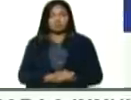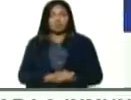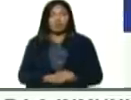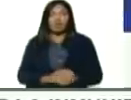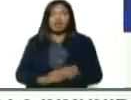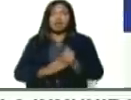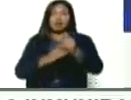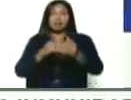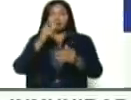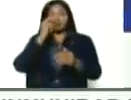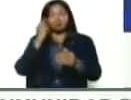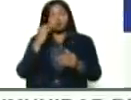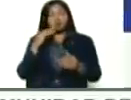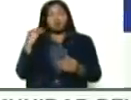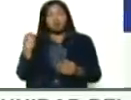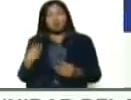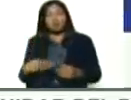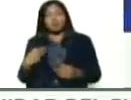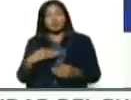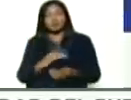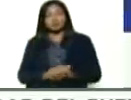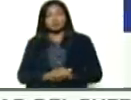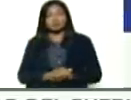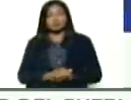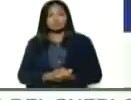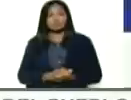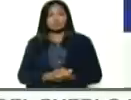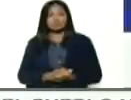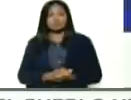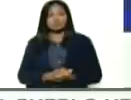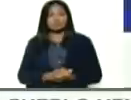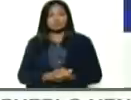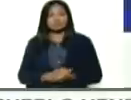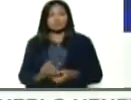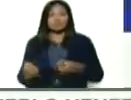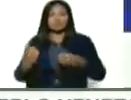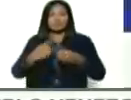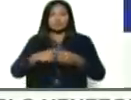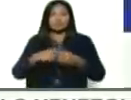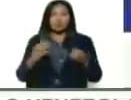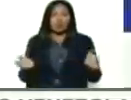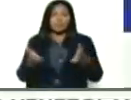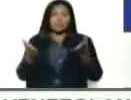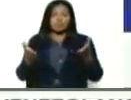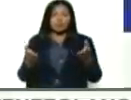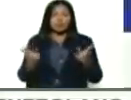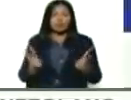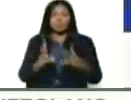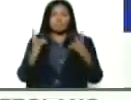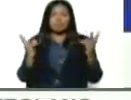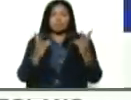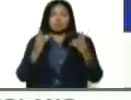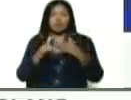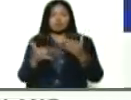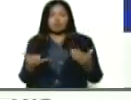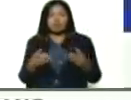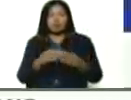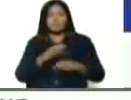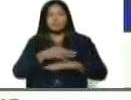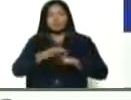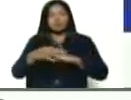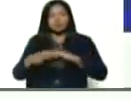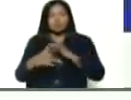liderezas que vienen a llenar de un empuje vital desde los municipios